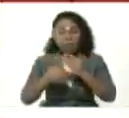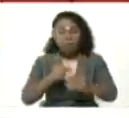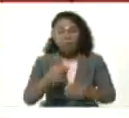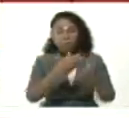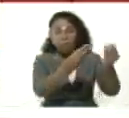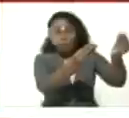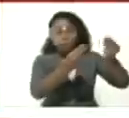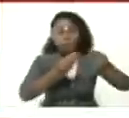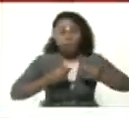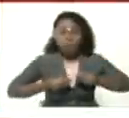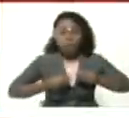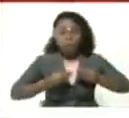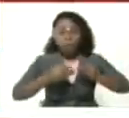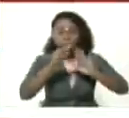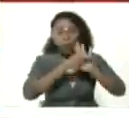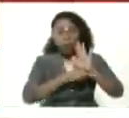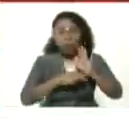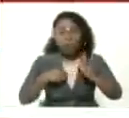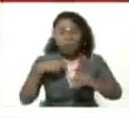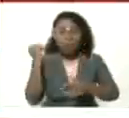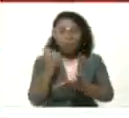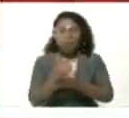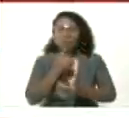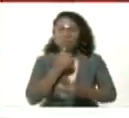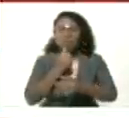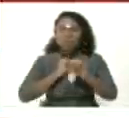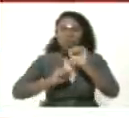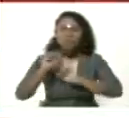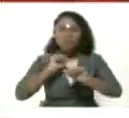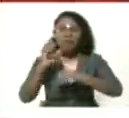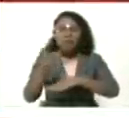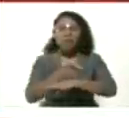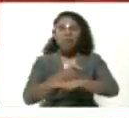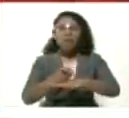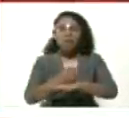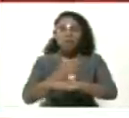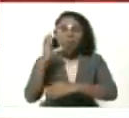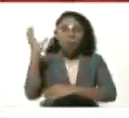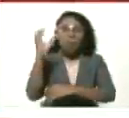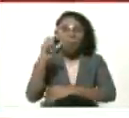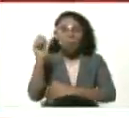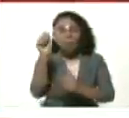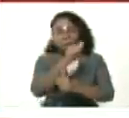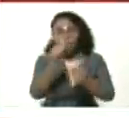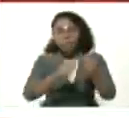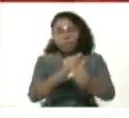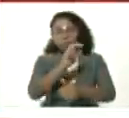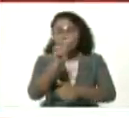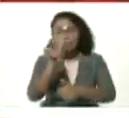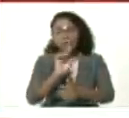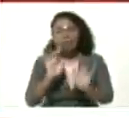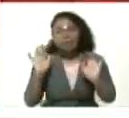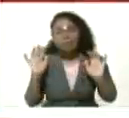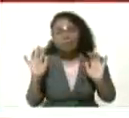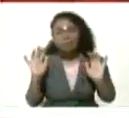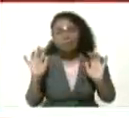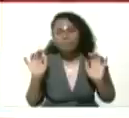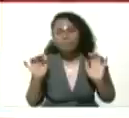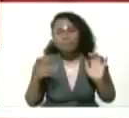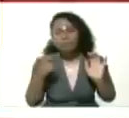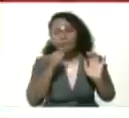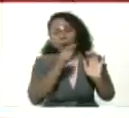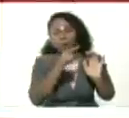de asesinarlos. ¿Sabe quién los defiende? El gobierno colombiano, desde la vicepresidencia. Que ellos